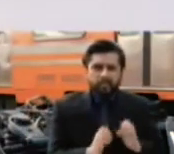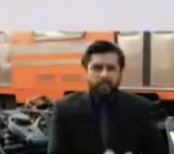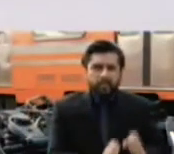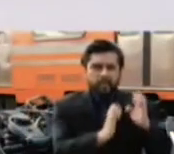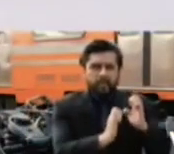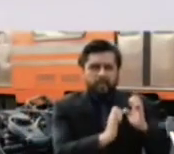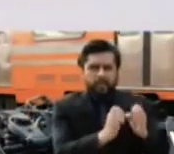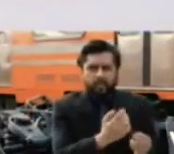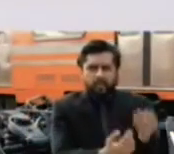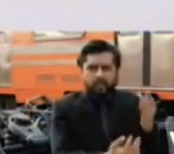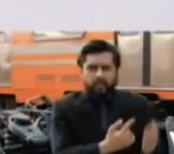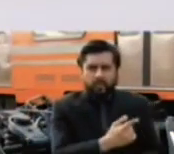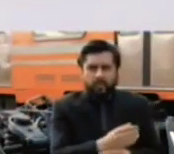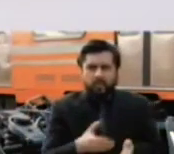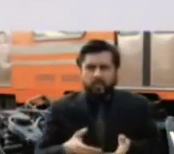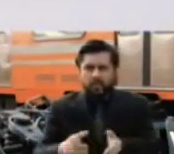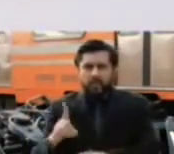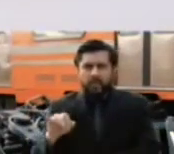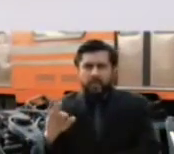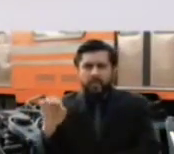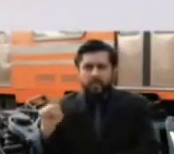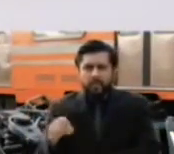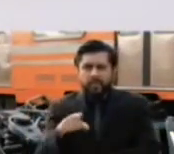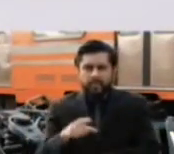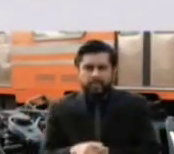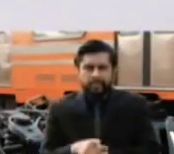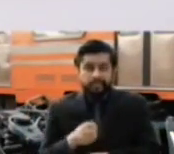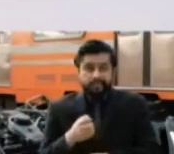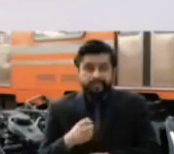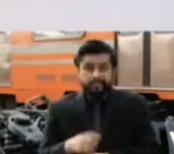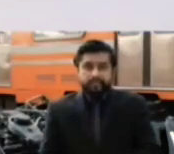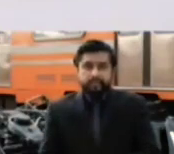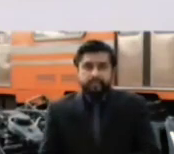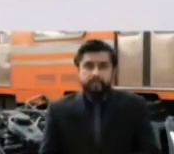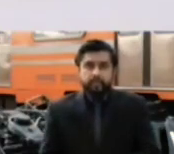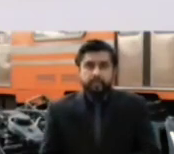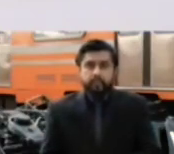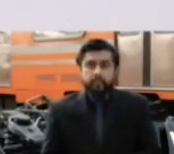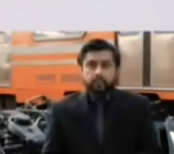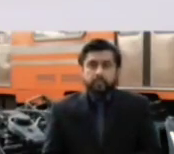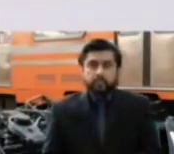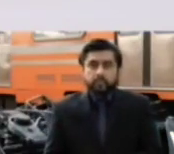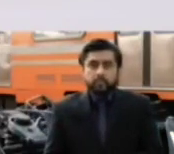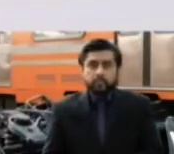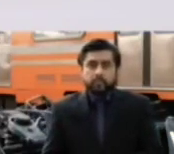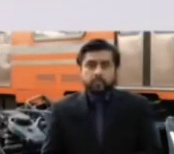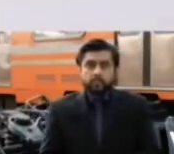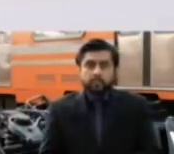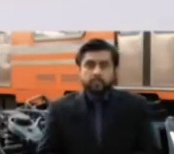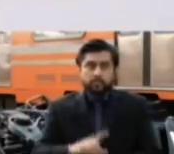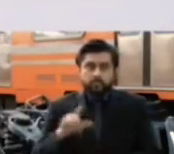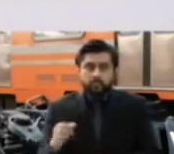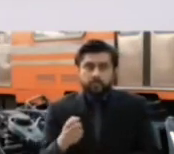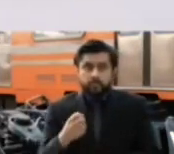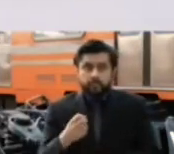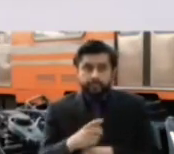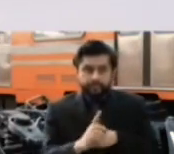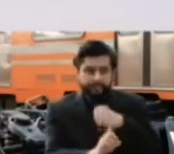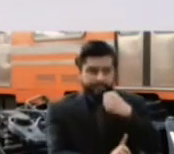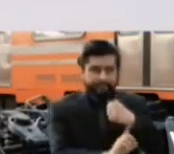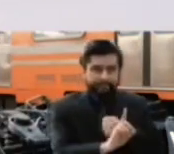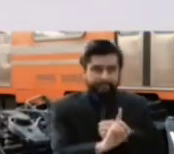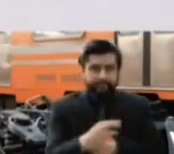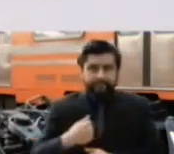edificio principal del metro de la Ciudad de México, y al haber tenido este incidente, no